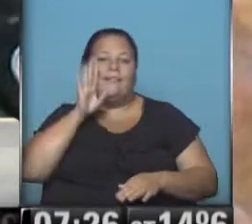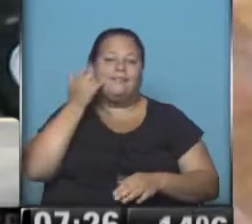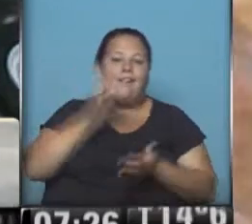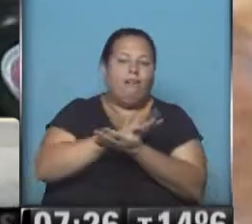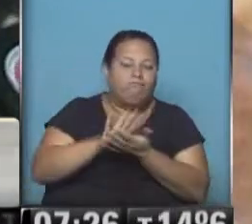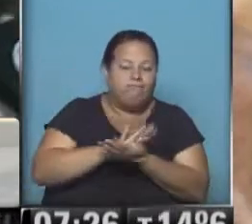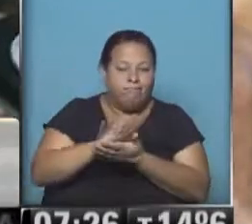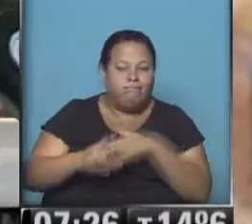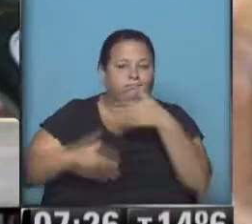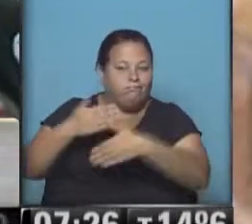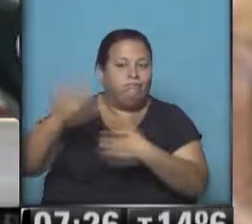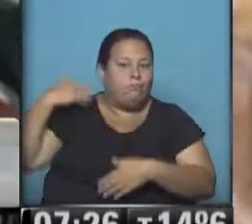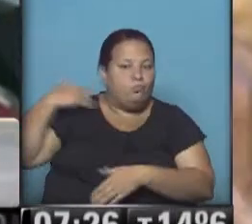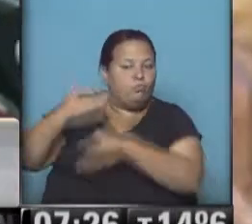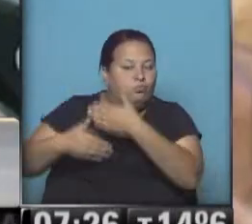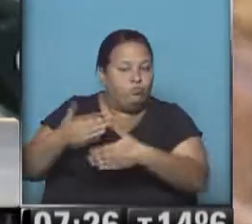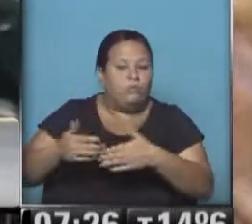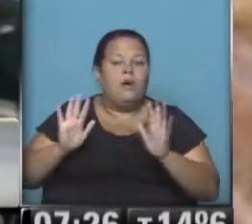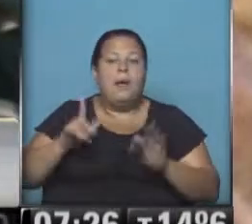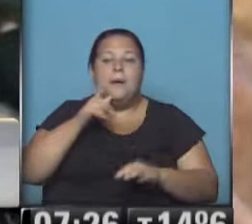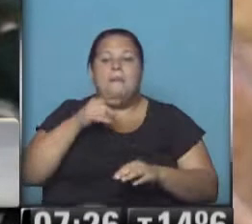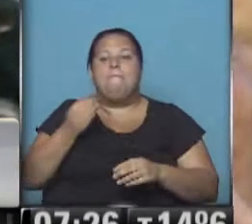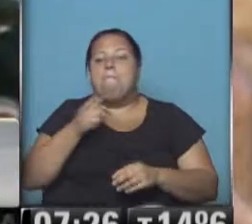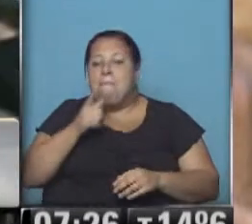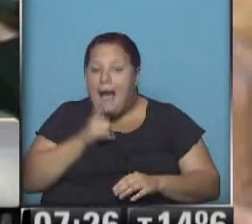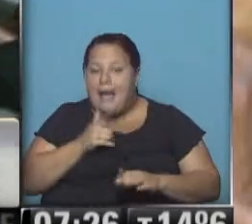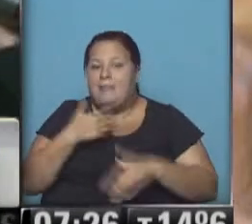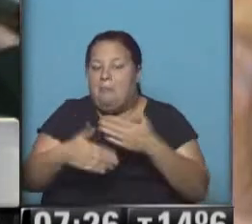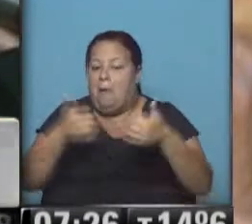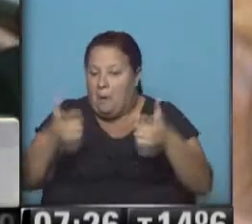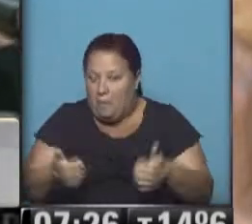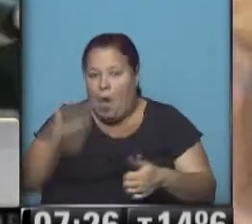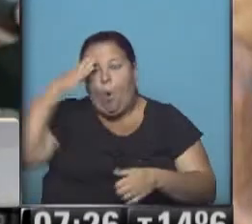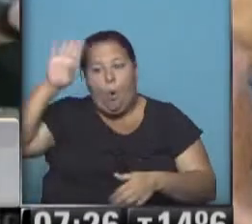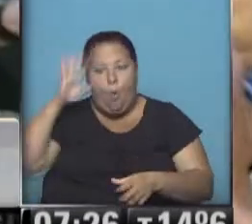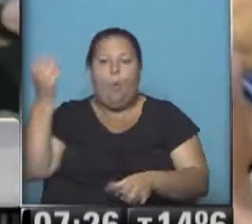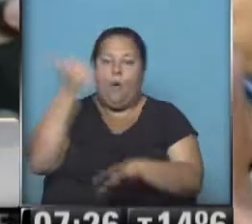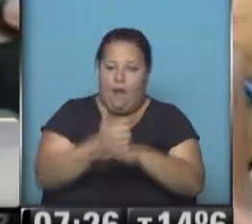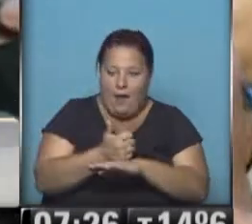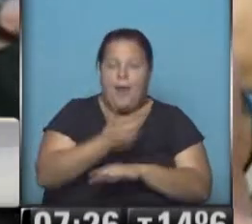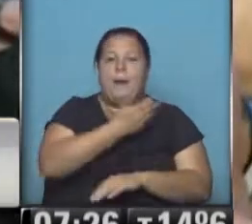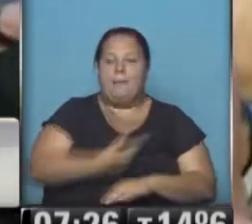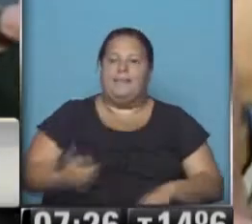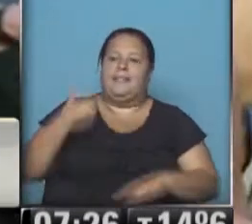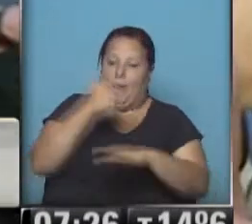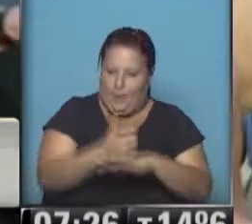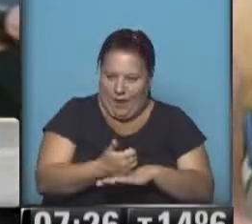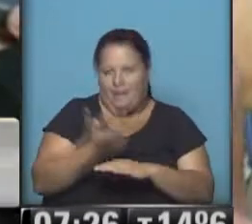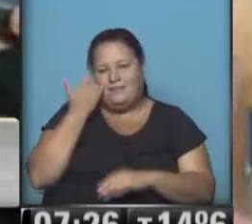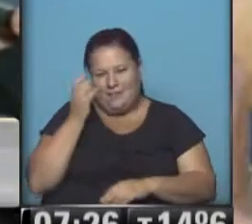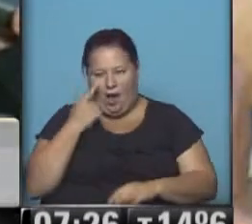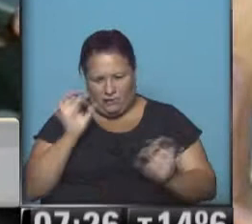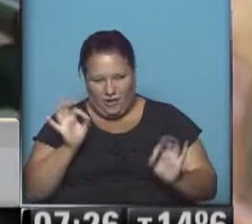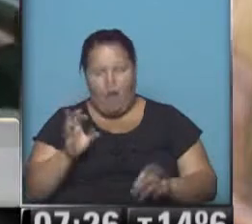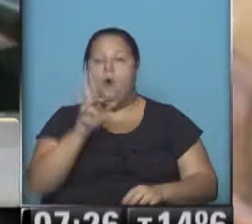vienen desarrollando hace mucho tiempo y que para así hacer que están bien encaminadas, Cuba va a estar presente, la presidenta va a estar presente, ya lo conocen.